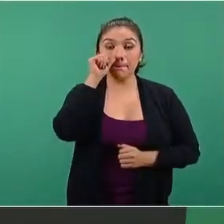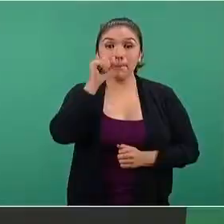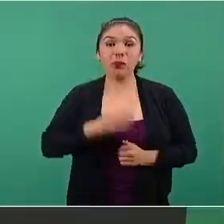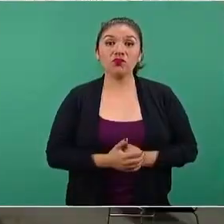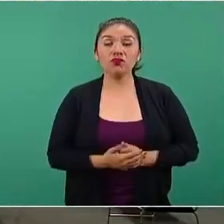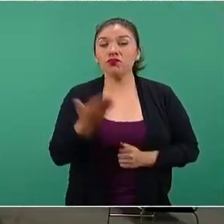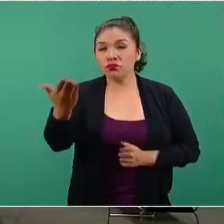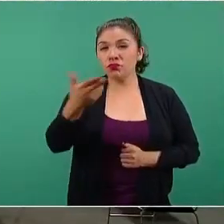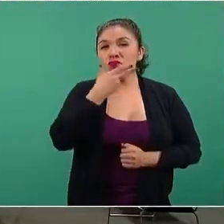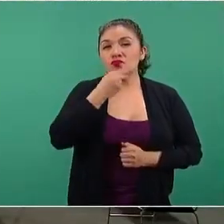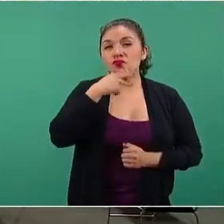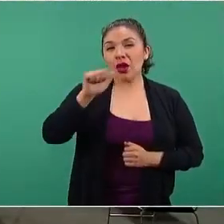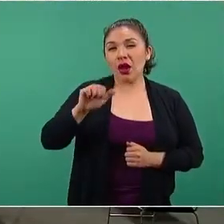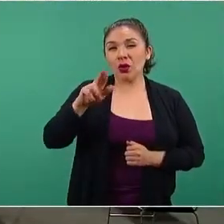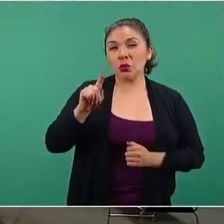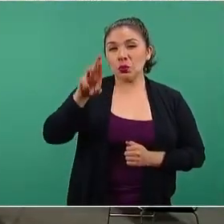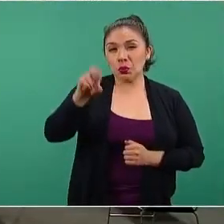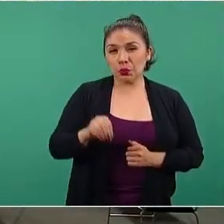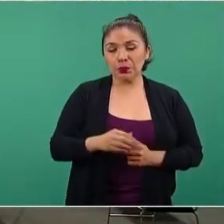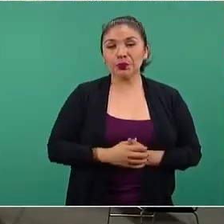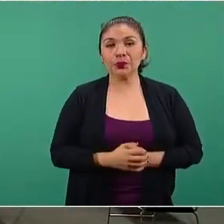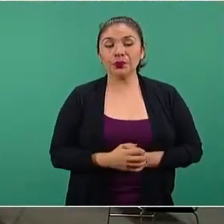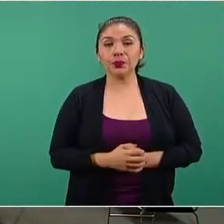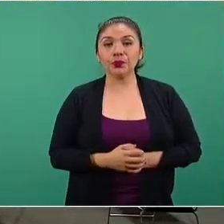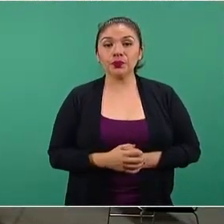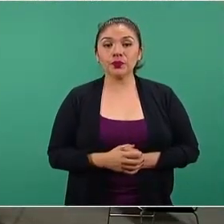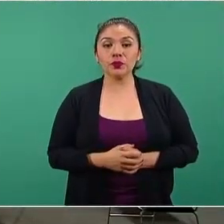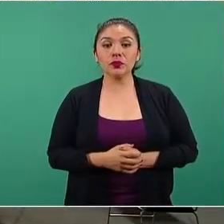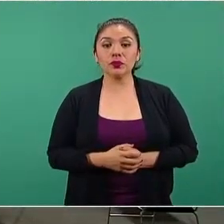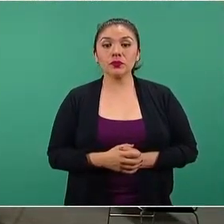Continuaba Arturo, ¿cierto? Arturo, Liliana.